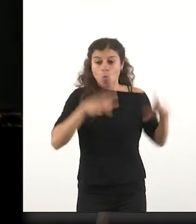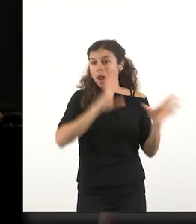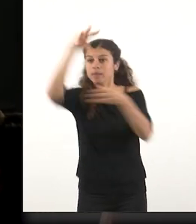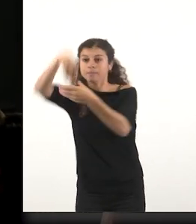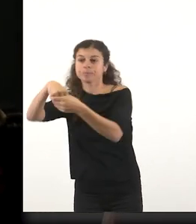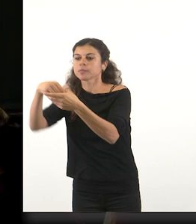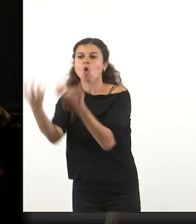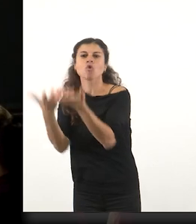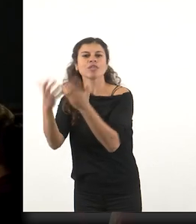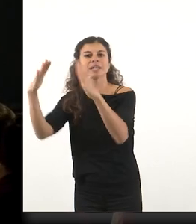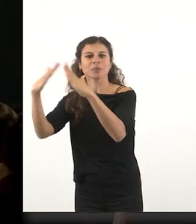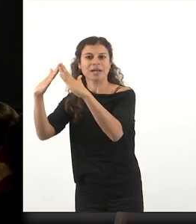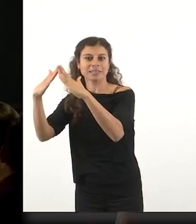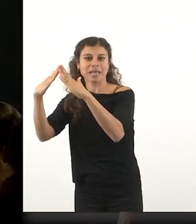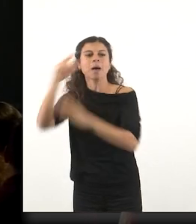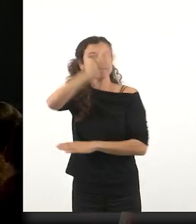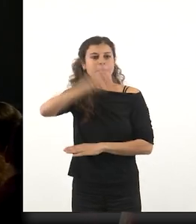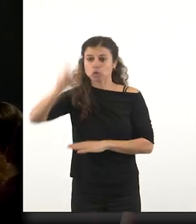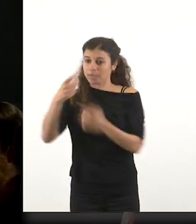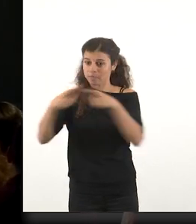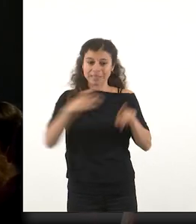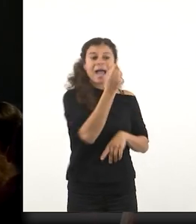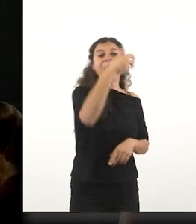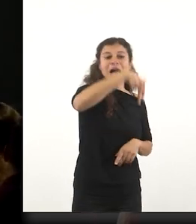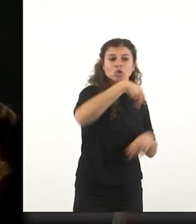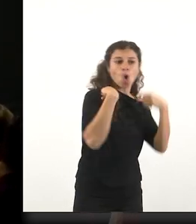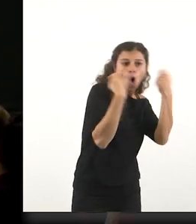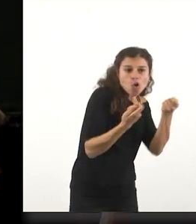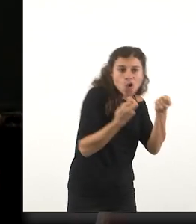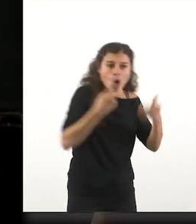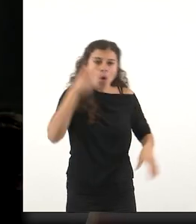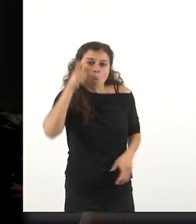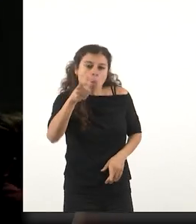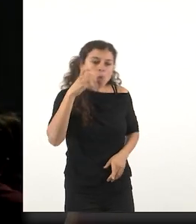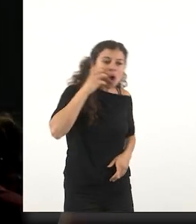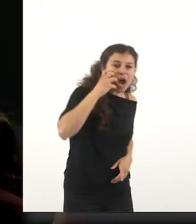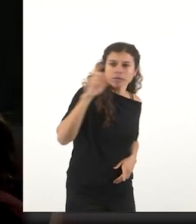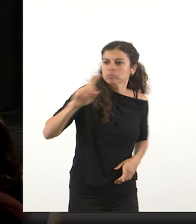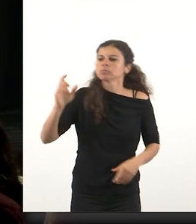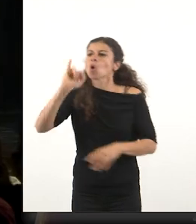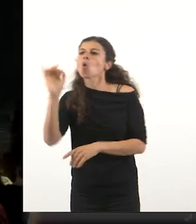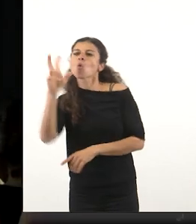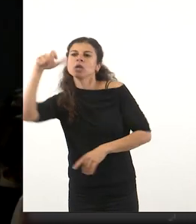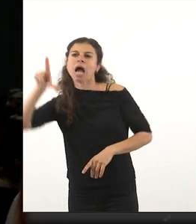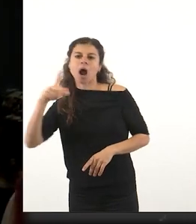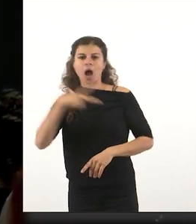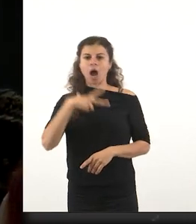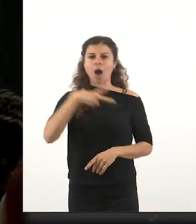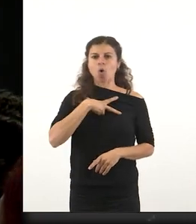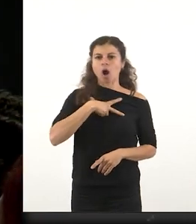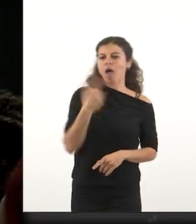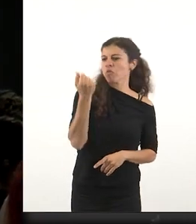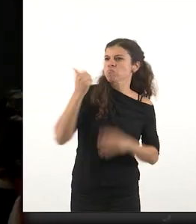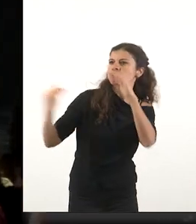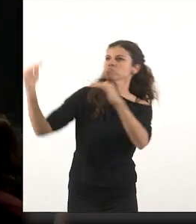de una casa. Claro que cambiaban los personajes. Ya no era Antonio, poligonero de un pueblo de Jaén. Ahora era Julián, abogado de clase media alta